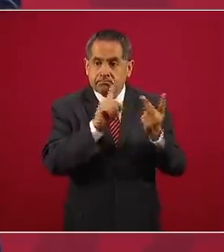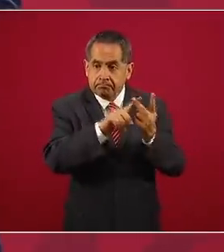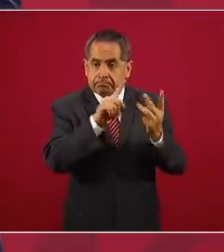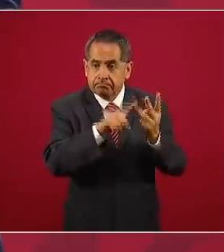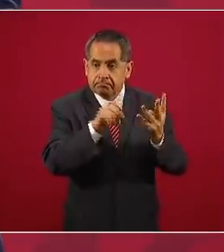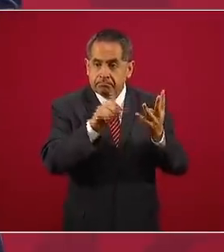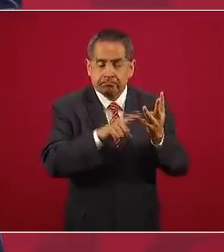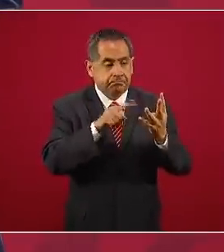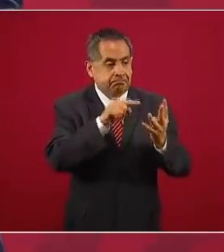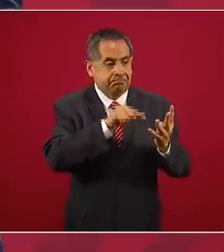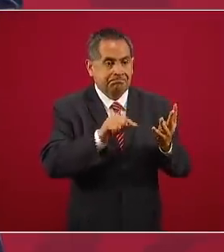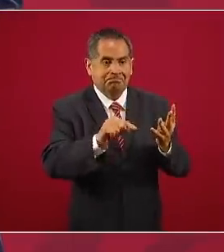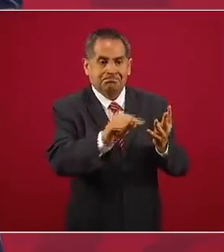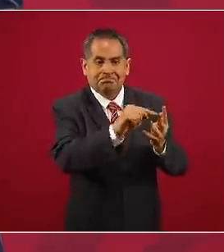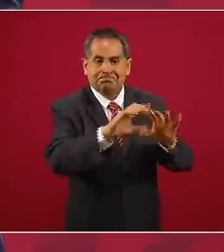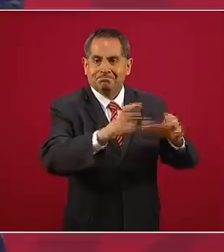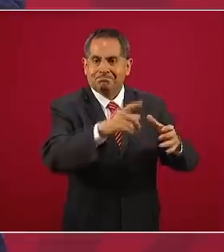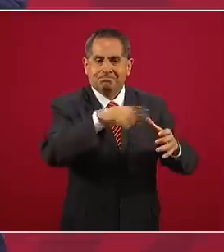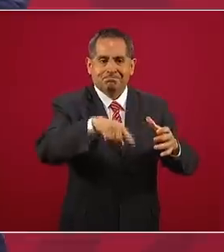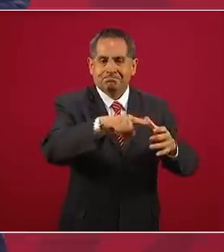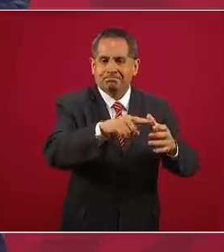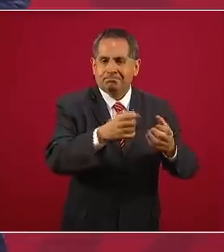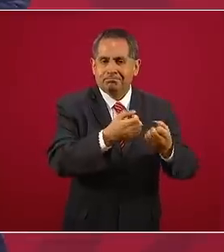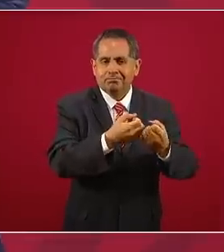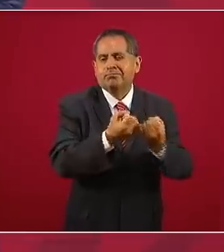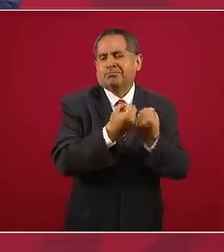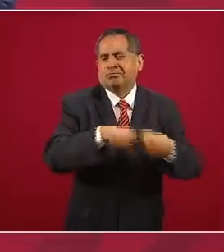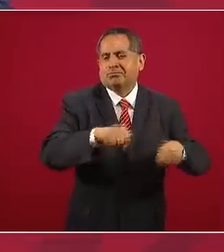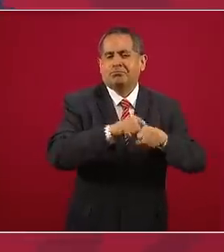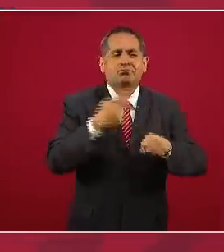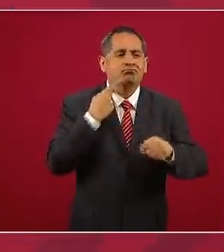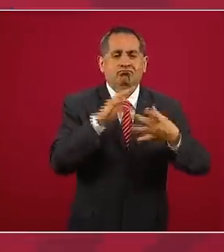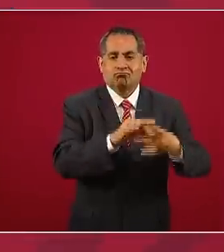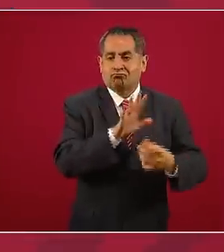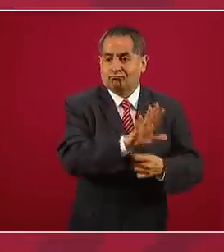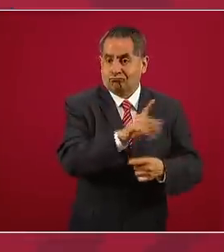la llamada sociedad política